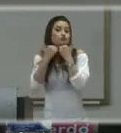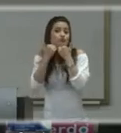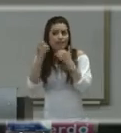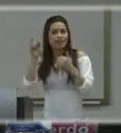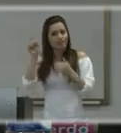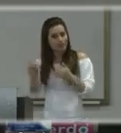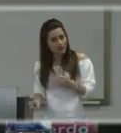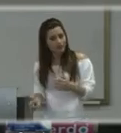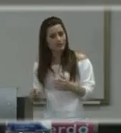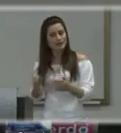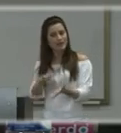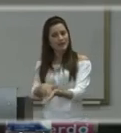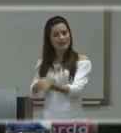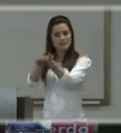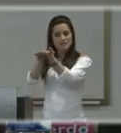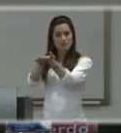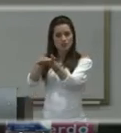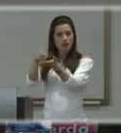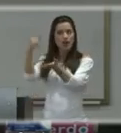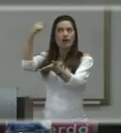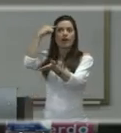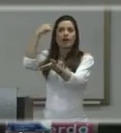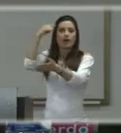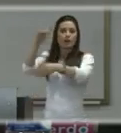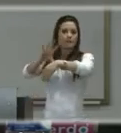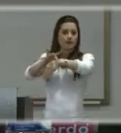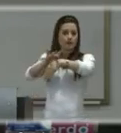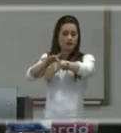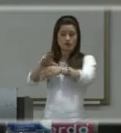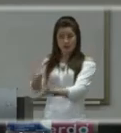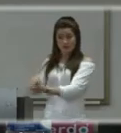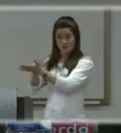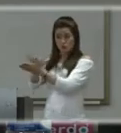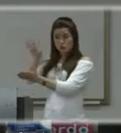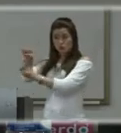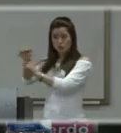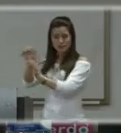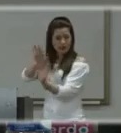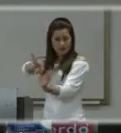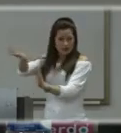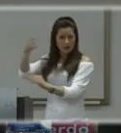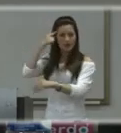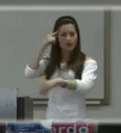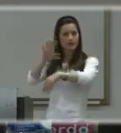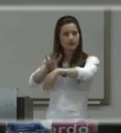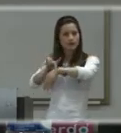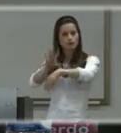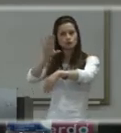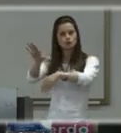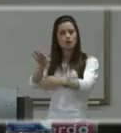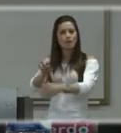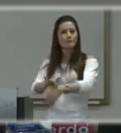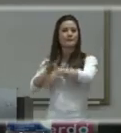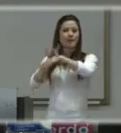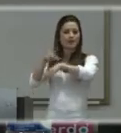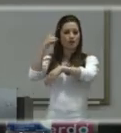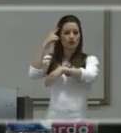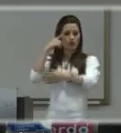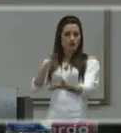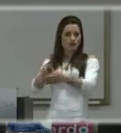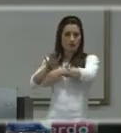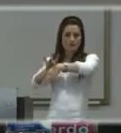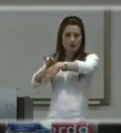ver la rehabilitación desde un punto de vista médico y no desde un punto de vista social, lo que hace es que genera una nueva barrera para la